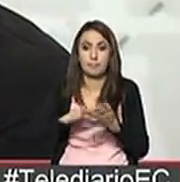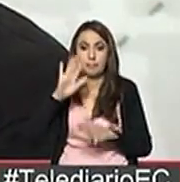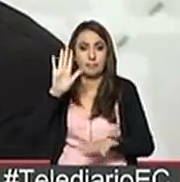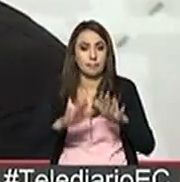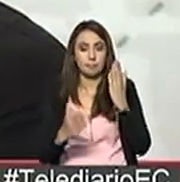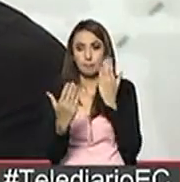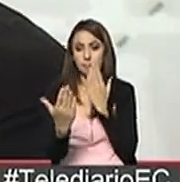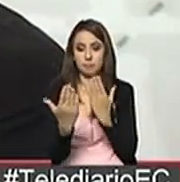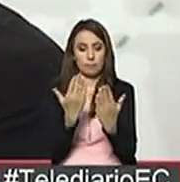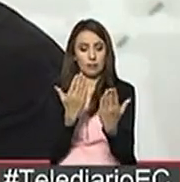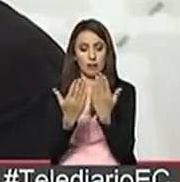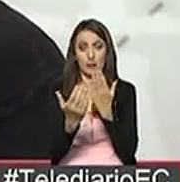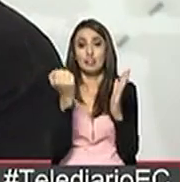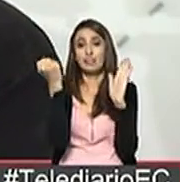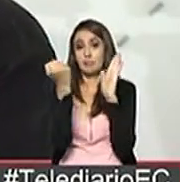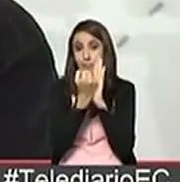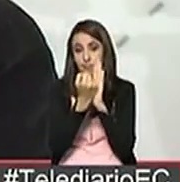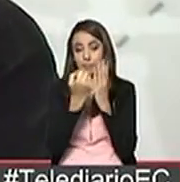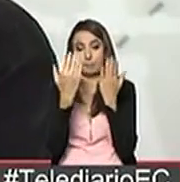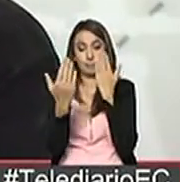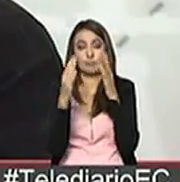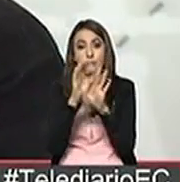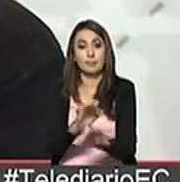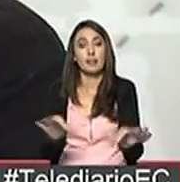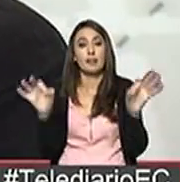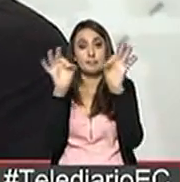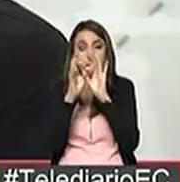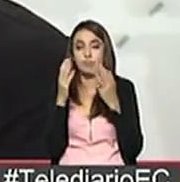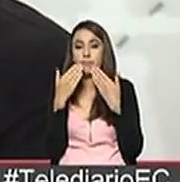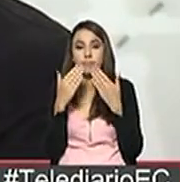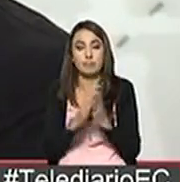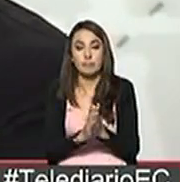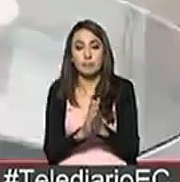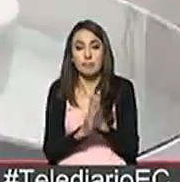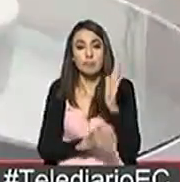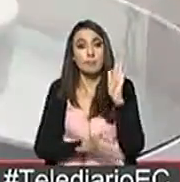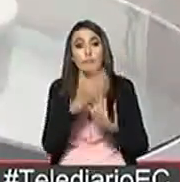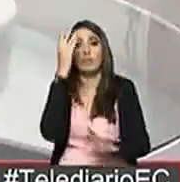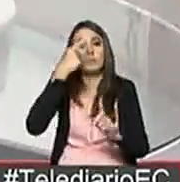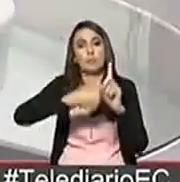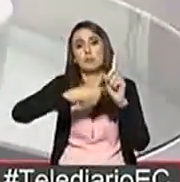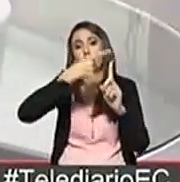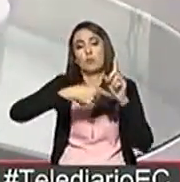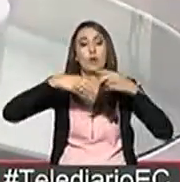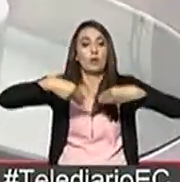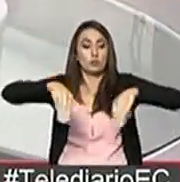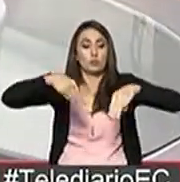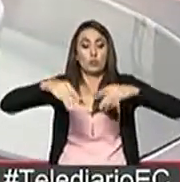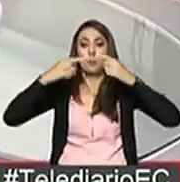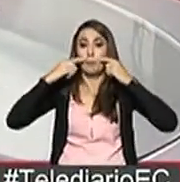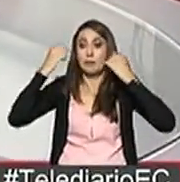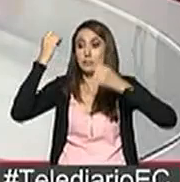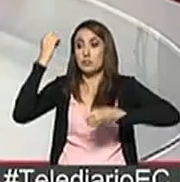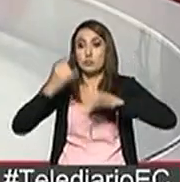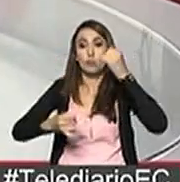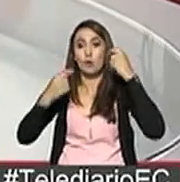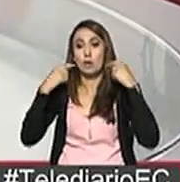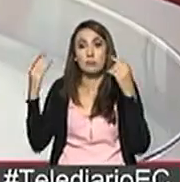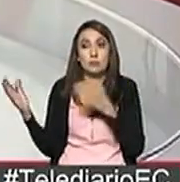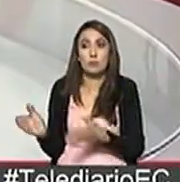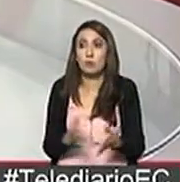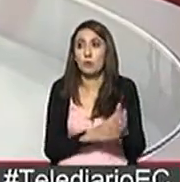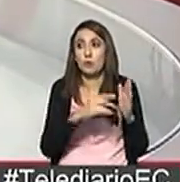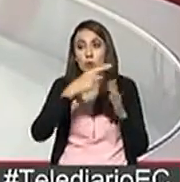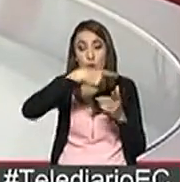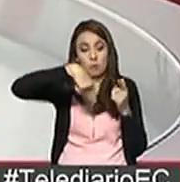el tema de la etiqueta fiscal, porque si ustedes se fijan, cuando van a un supermercado, las cervezas importadas son las únicas que no tienen esta